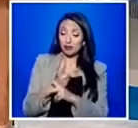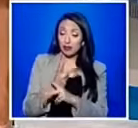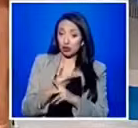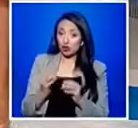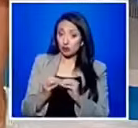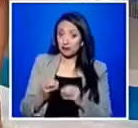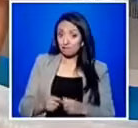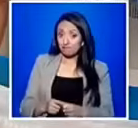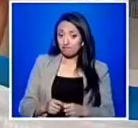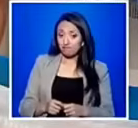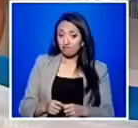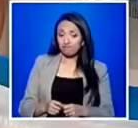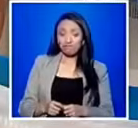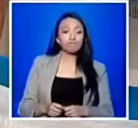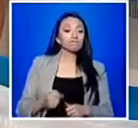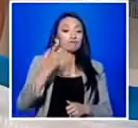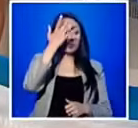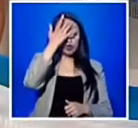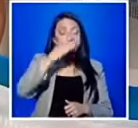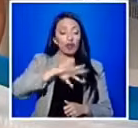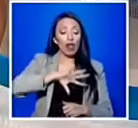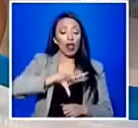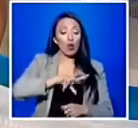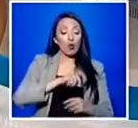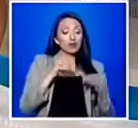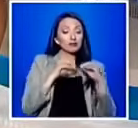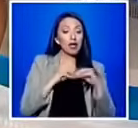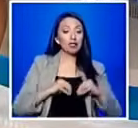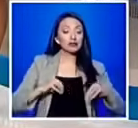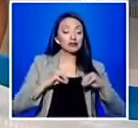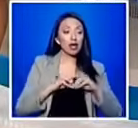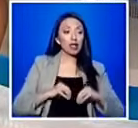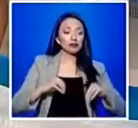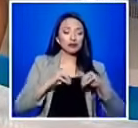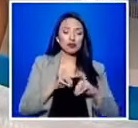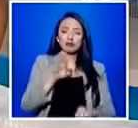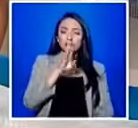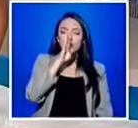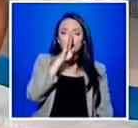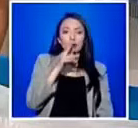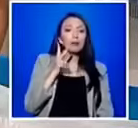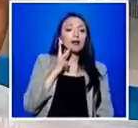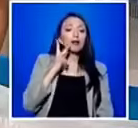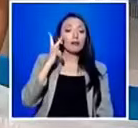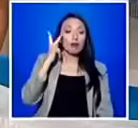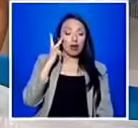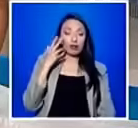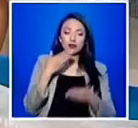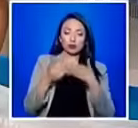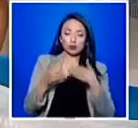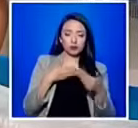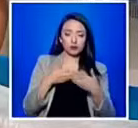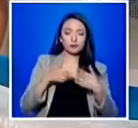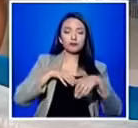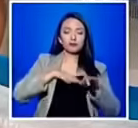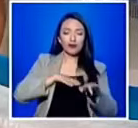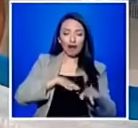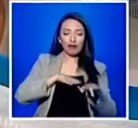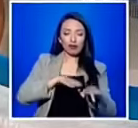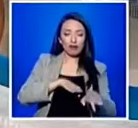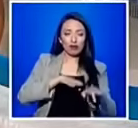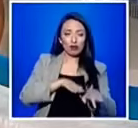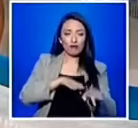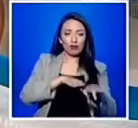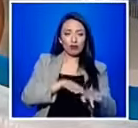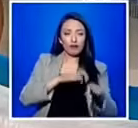mucho más. Exactamente, porque la delincuencia sigue avanzando en la capital, y siempre a los padres de familia Pese al intenso tráfico que generalmente en esta época se